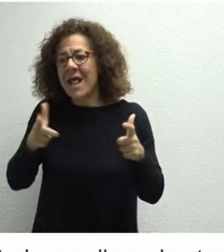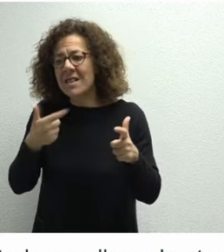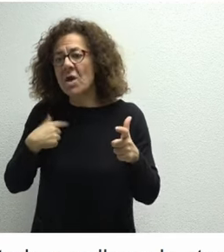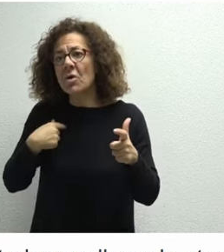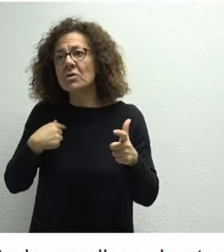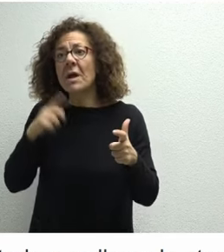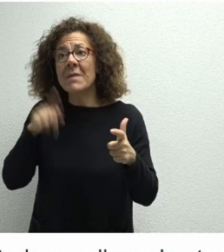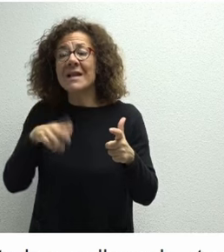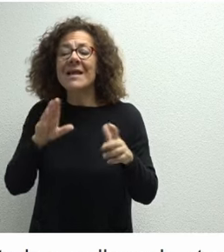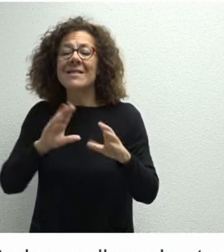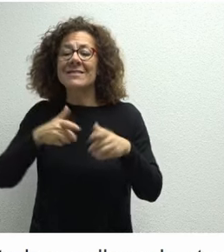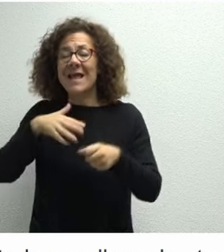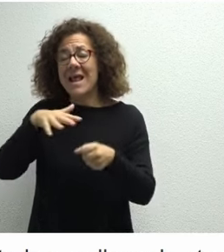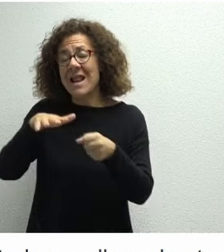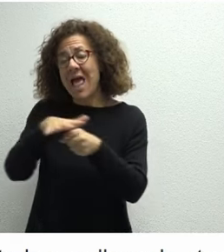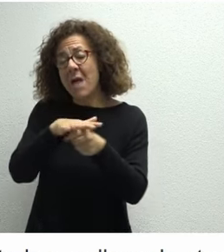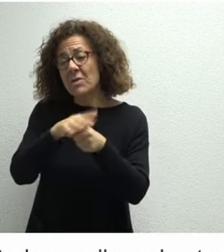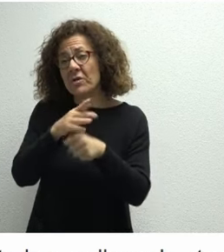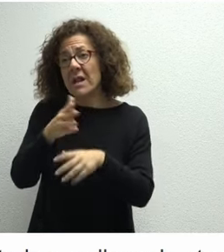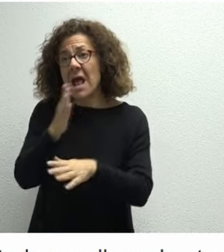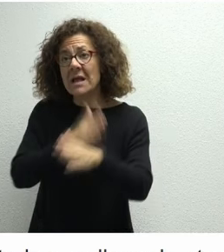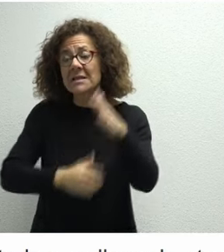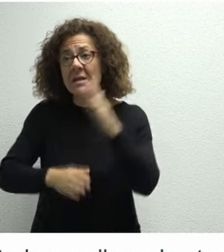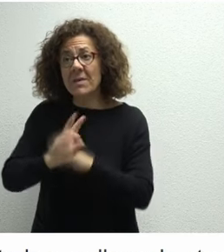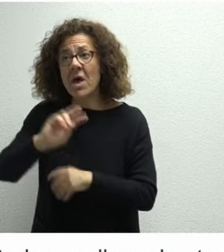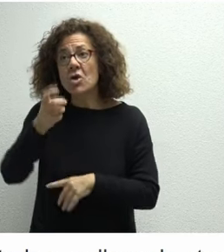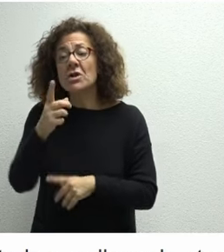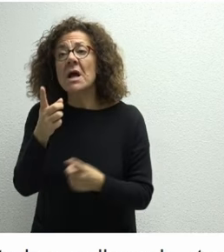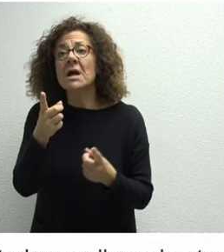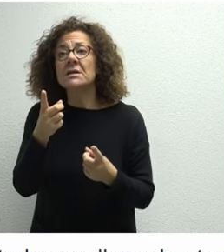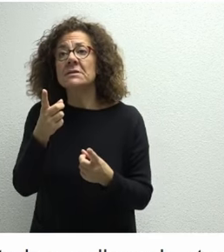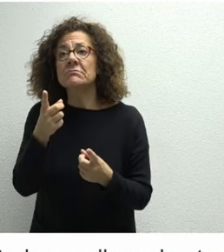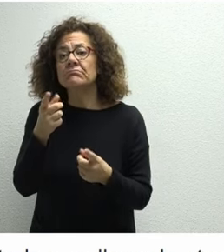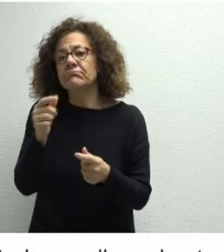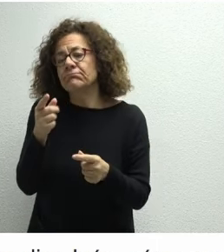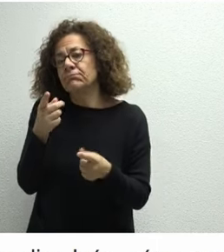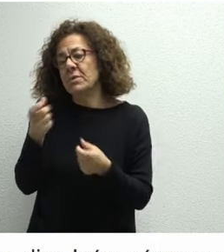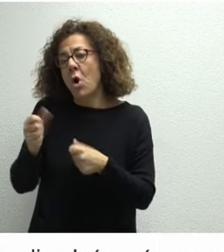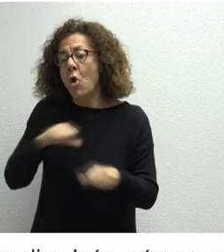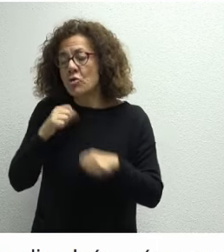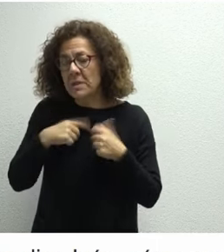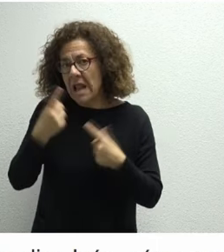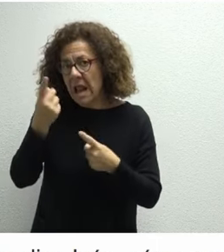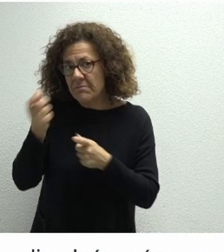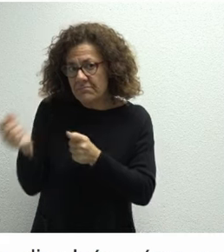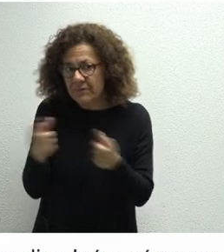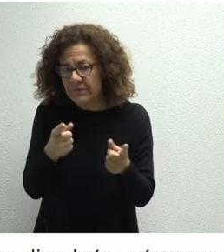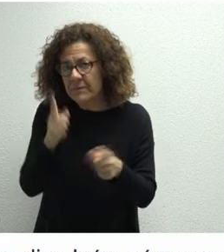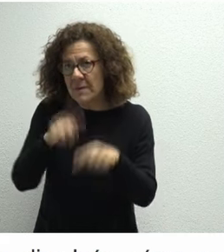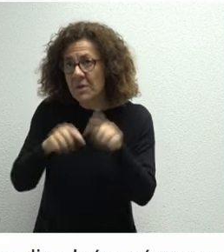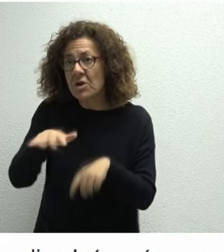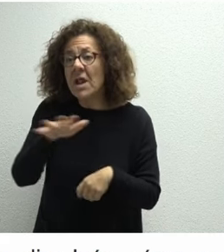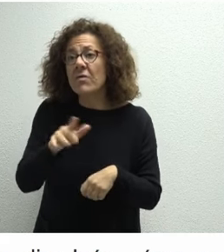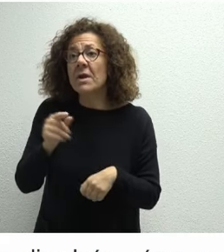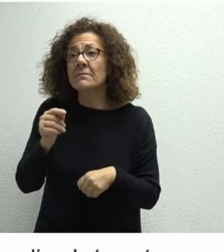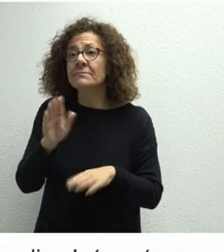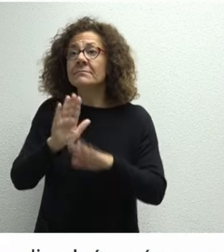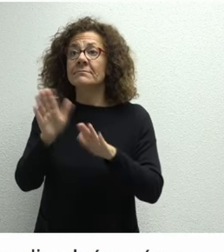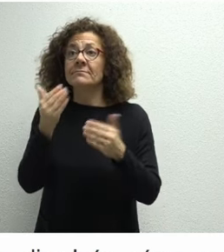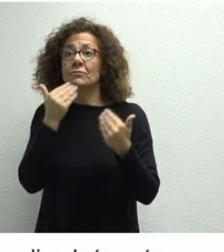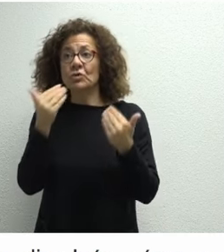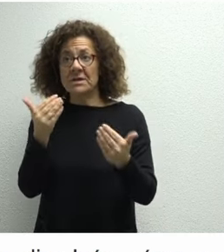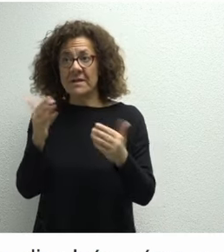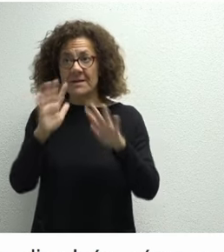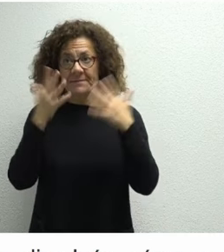de lait lacapacidad y otros eh Otras unidades hospitalarias de de cada zona no por mi parte Muchas